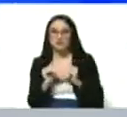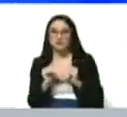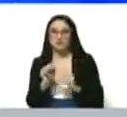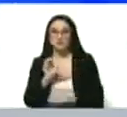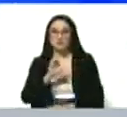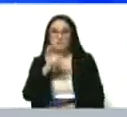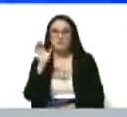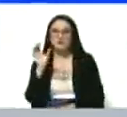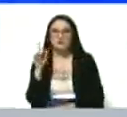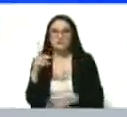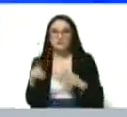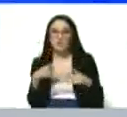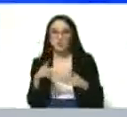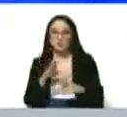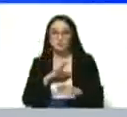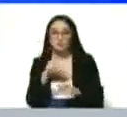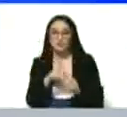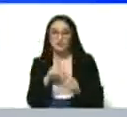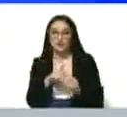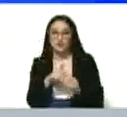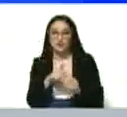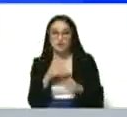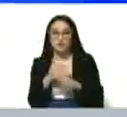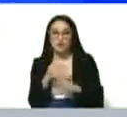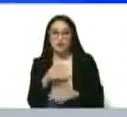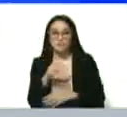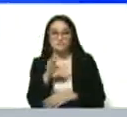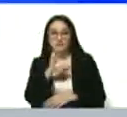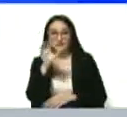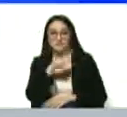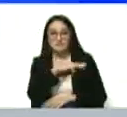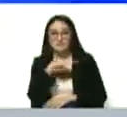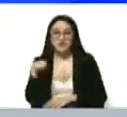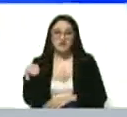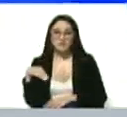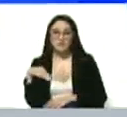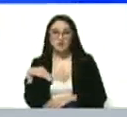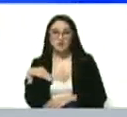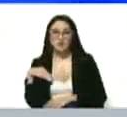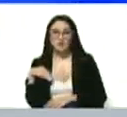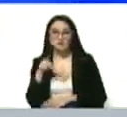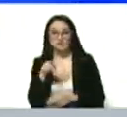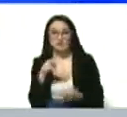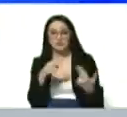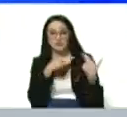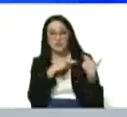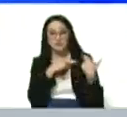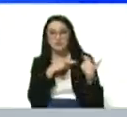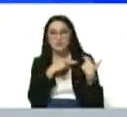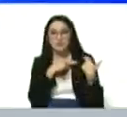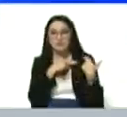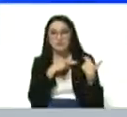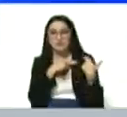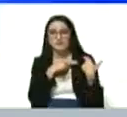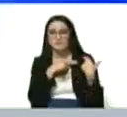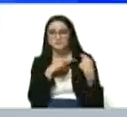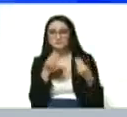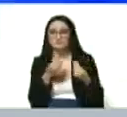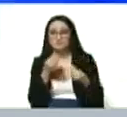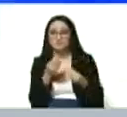países productores de petróleo, como nuestros países miembros, son los responsables de custodiar